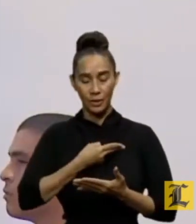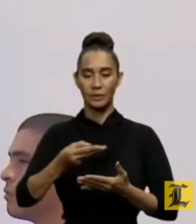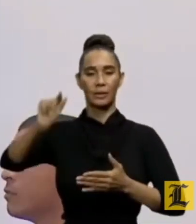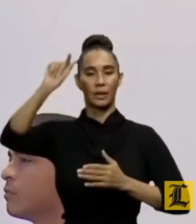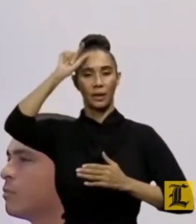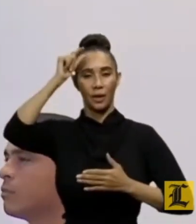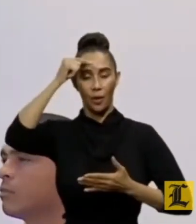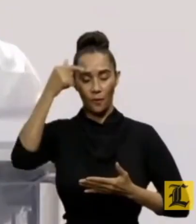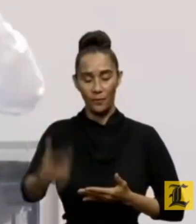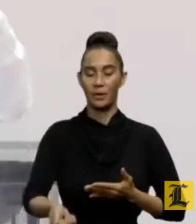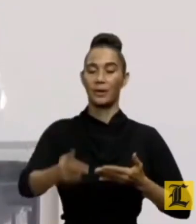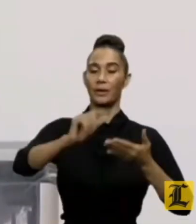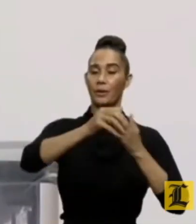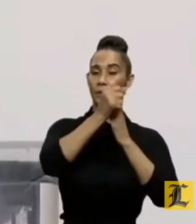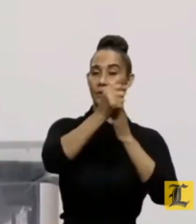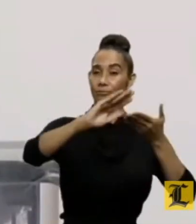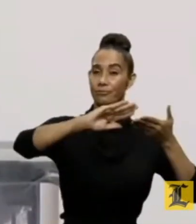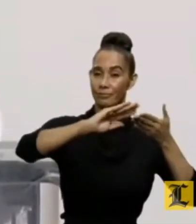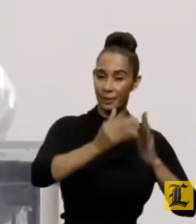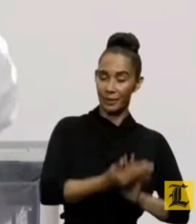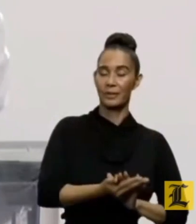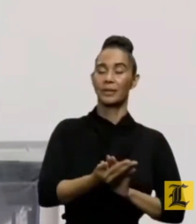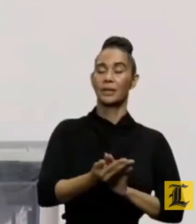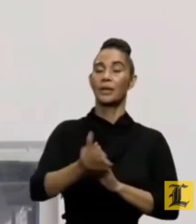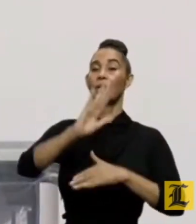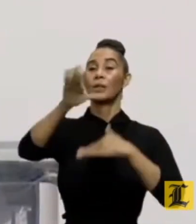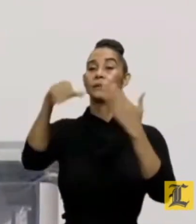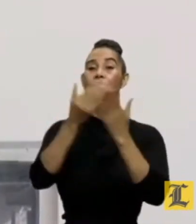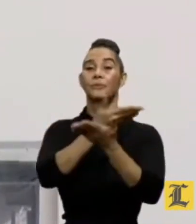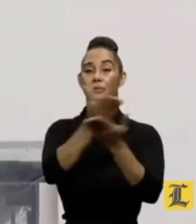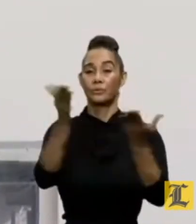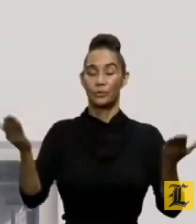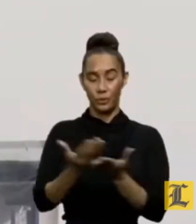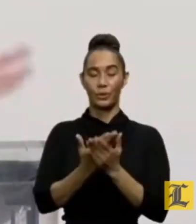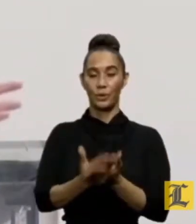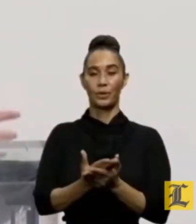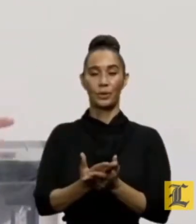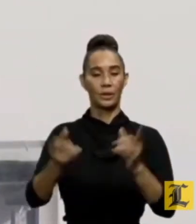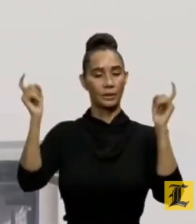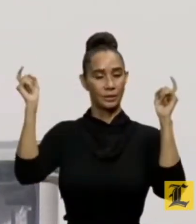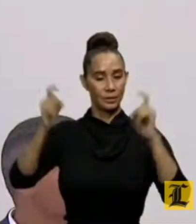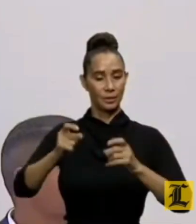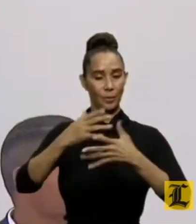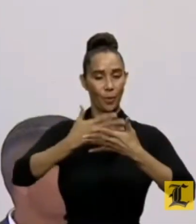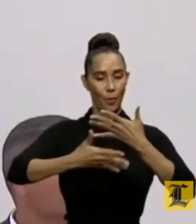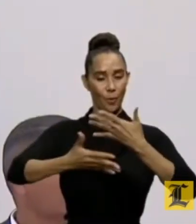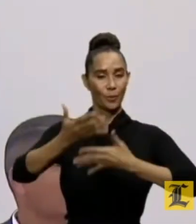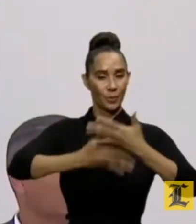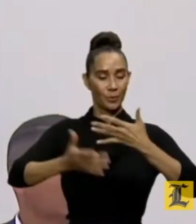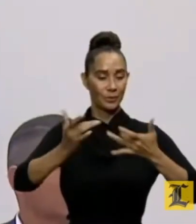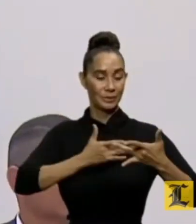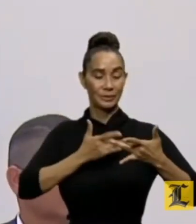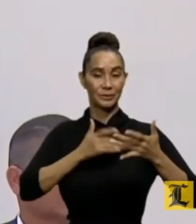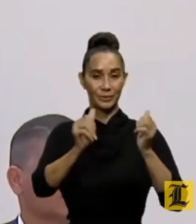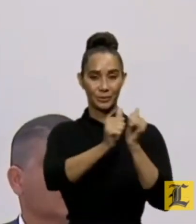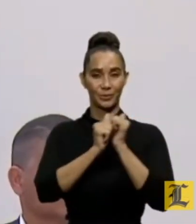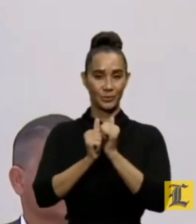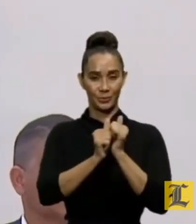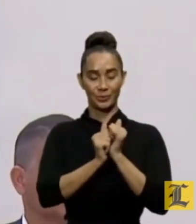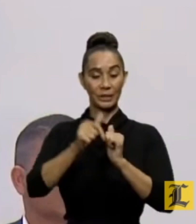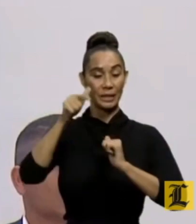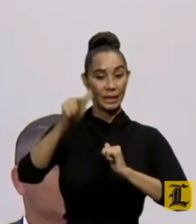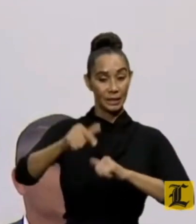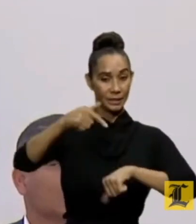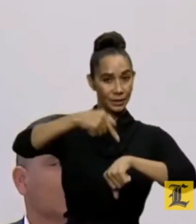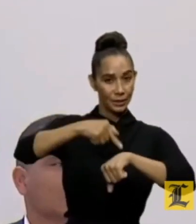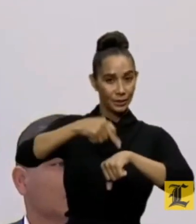del gobierno, que son de la Junta de Vecinos, que son de todos y la que debemos compartir y sentir con los nuestros. Este